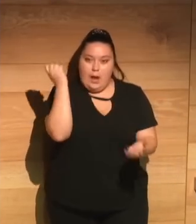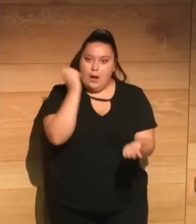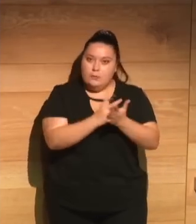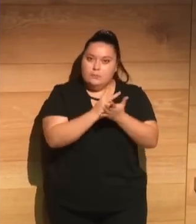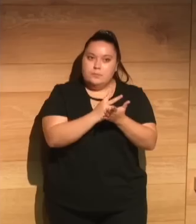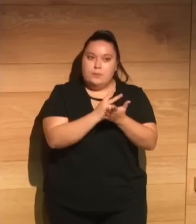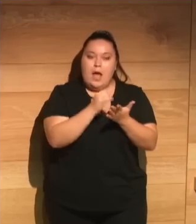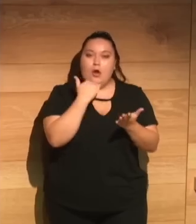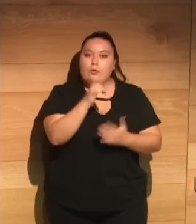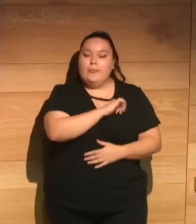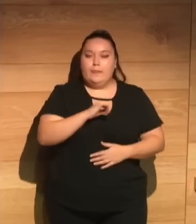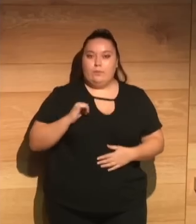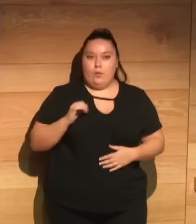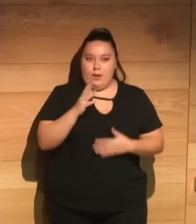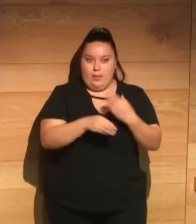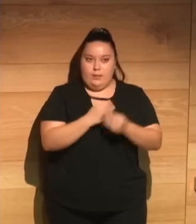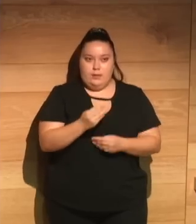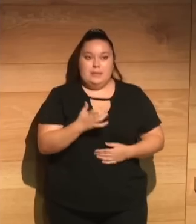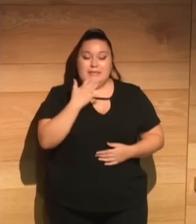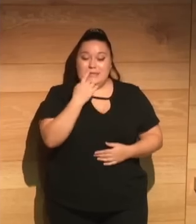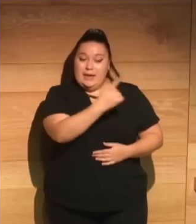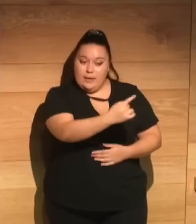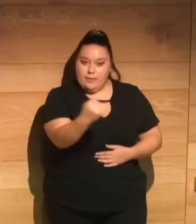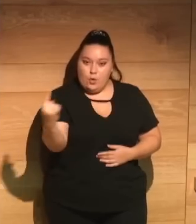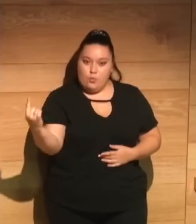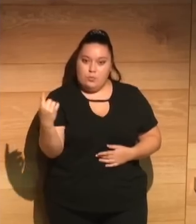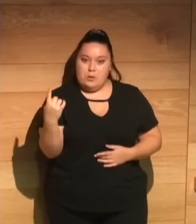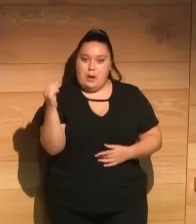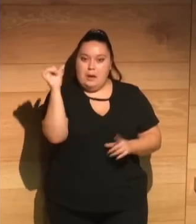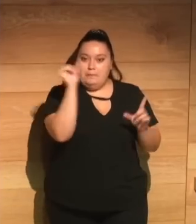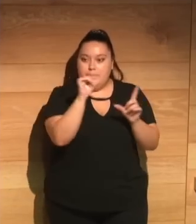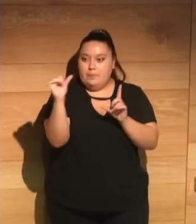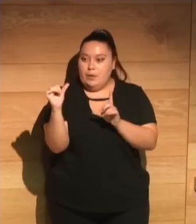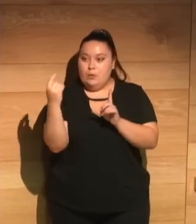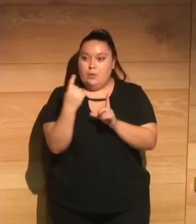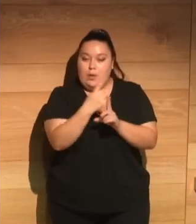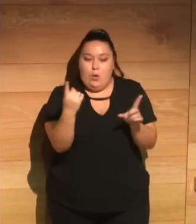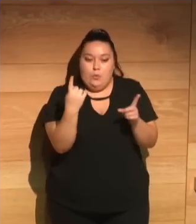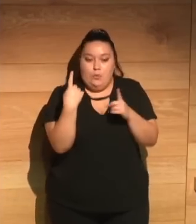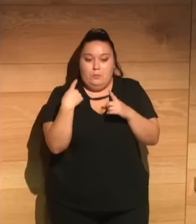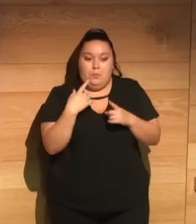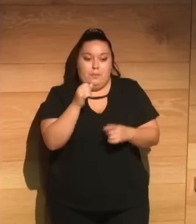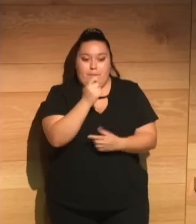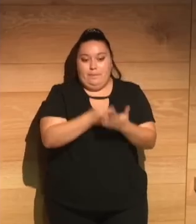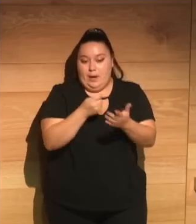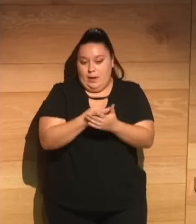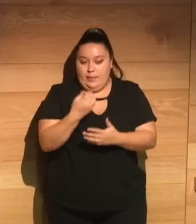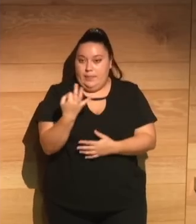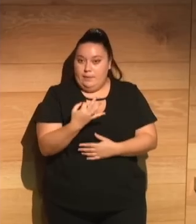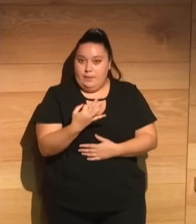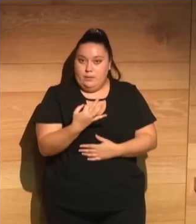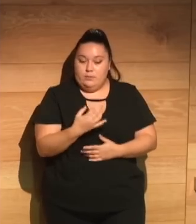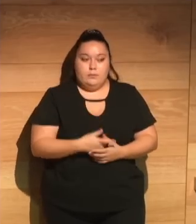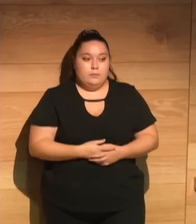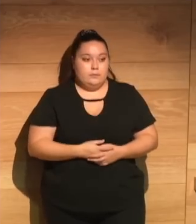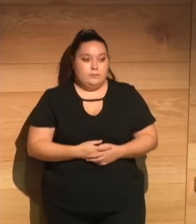por la visión individualizada, porque dice, si cada uno ve su propia película, pagará más gente. Claro, cada uno se tiene que llevar un kinetoscopio a casa.